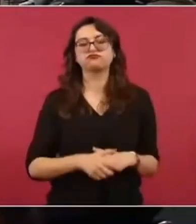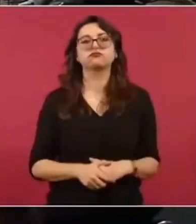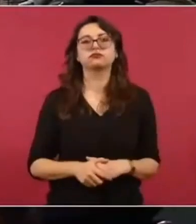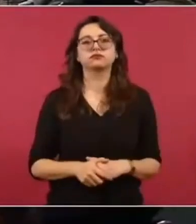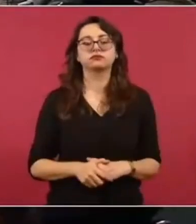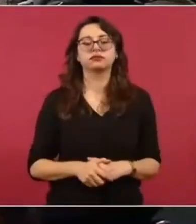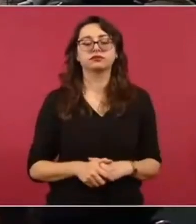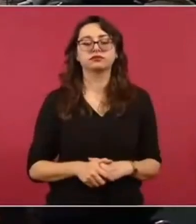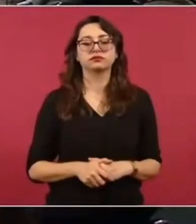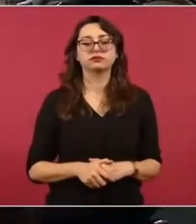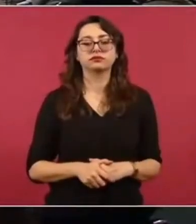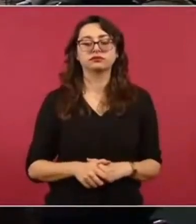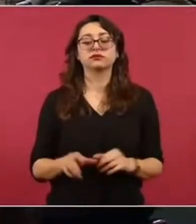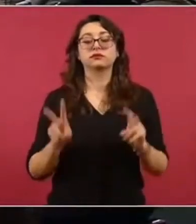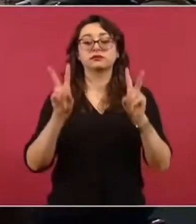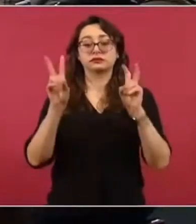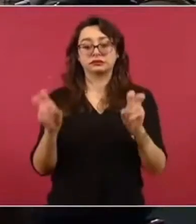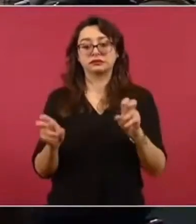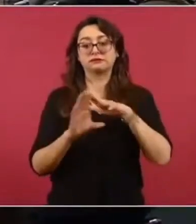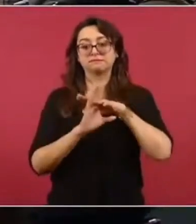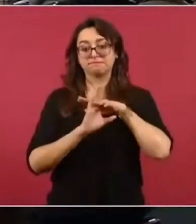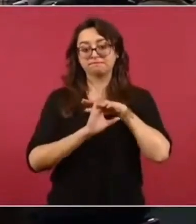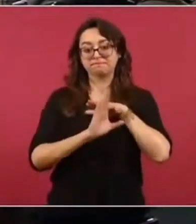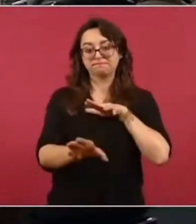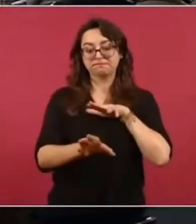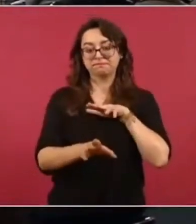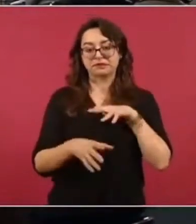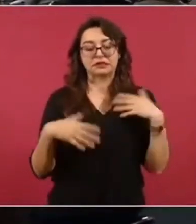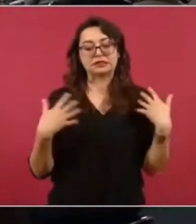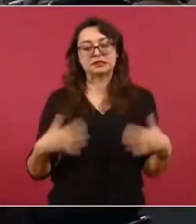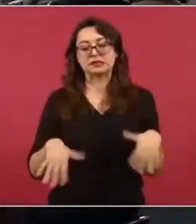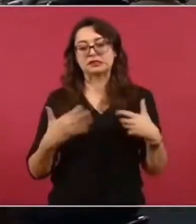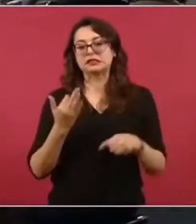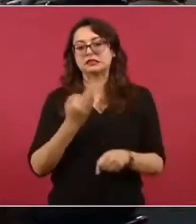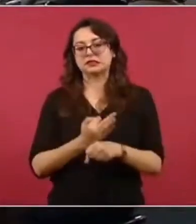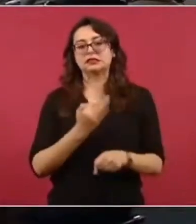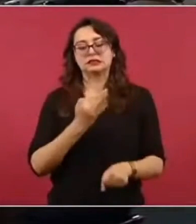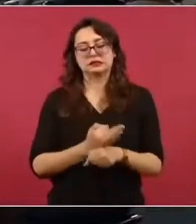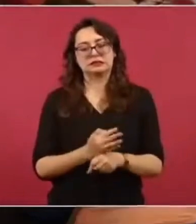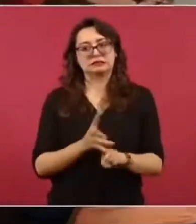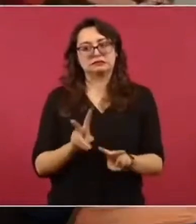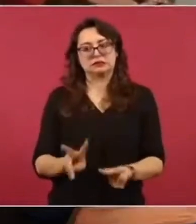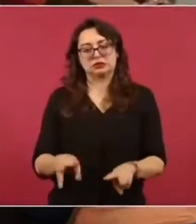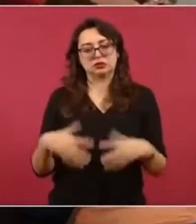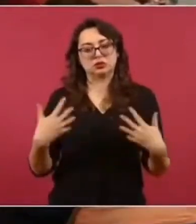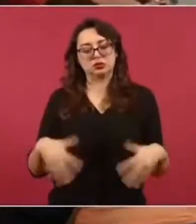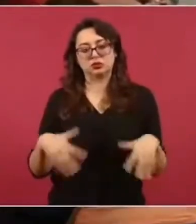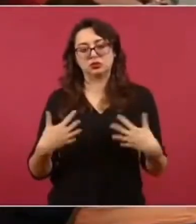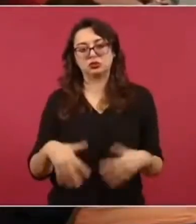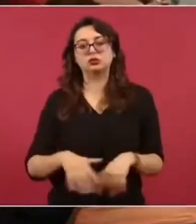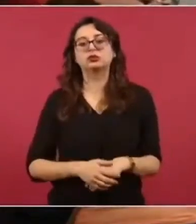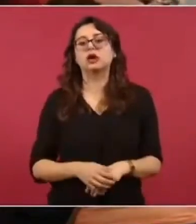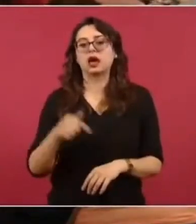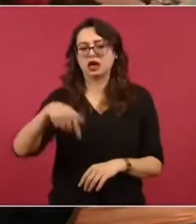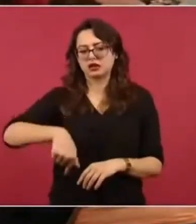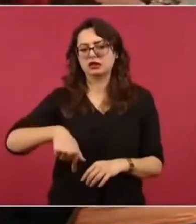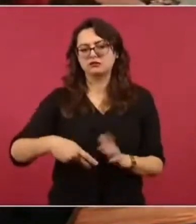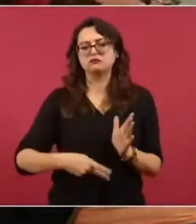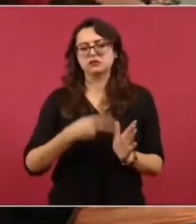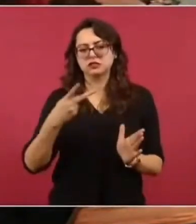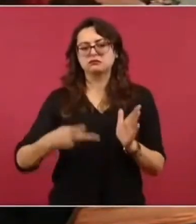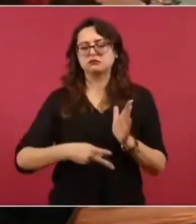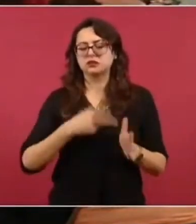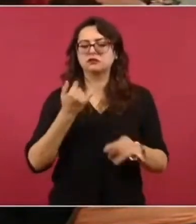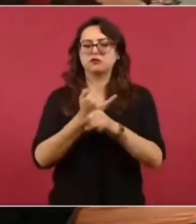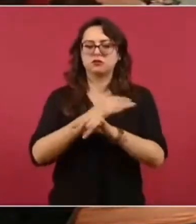En el tema migratorio, que bueno, pues ahorita está muy clara la situación, ya usted lo ha planteado aquí, aquí se ha